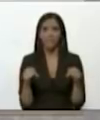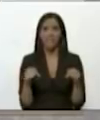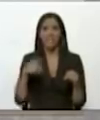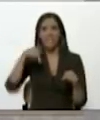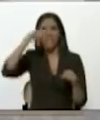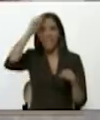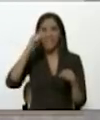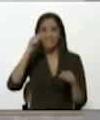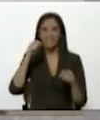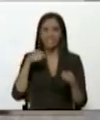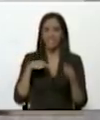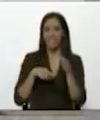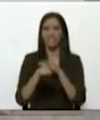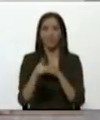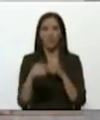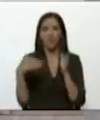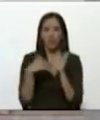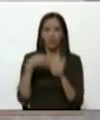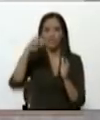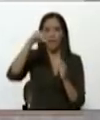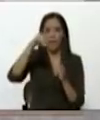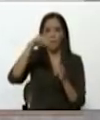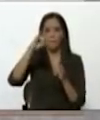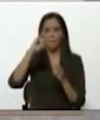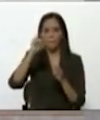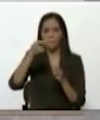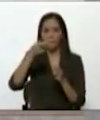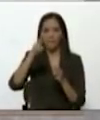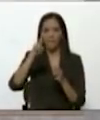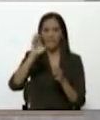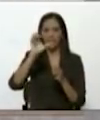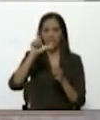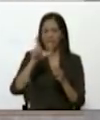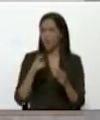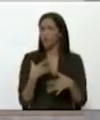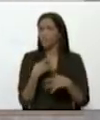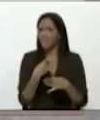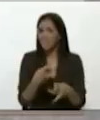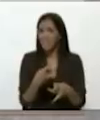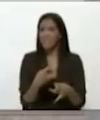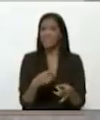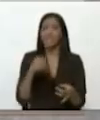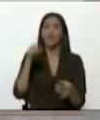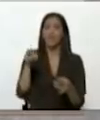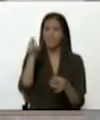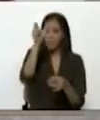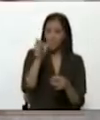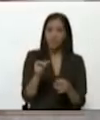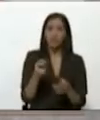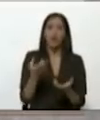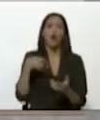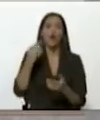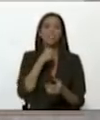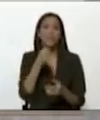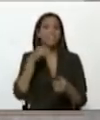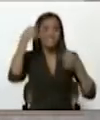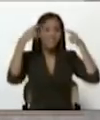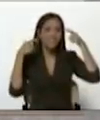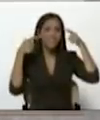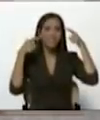Carvajalino se lanzó esa contra Miguel Salazar. Lo interesante es lo que Miguel Salazar, otro periodista